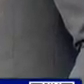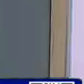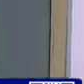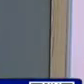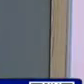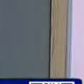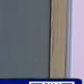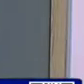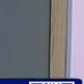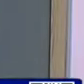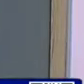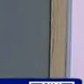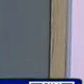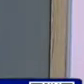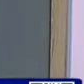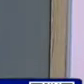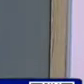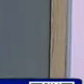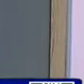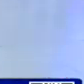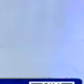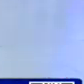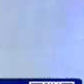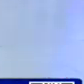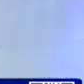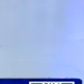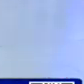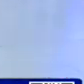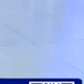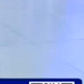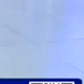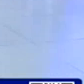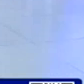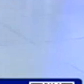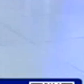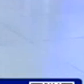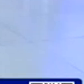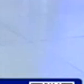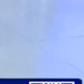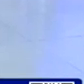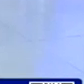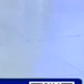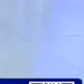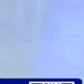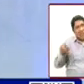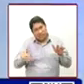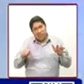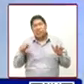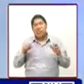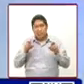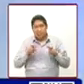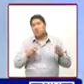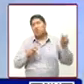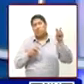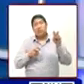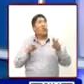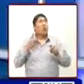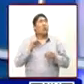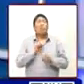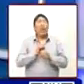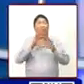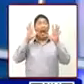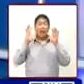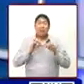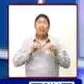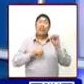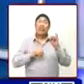El Inter aparentemente ya tiene todo, ¿no? Después del 2-0 que consiguió en el primer momento. Ya está prácticamente diríamos. Casi asegurado.